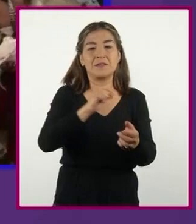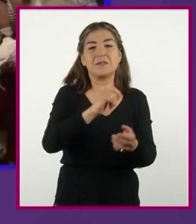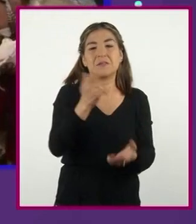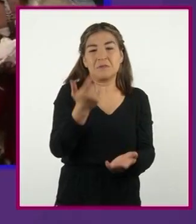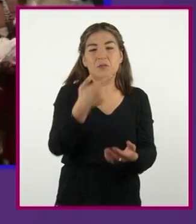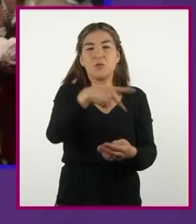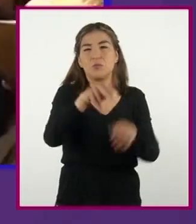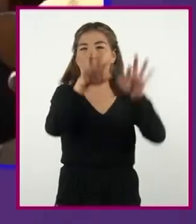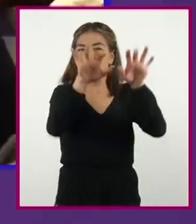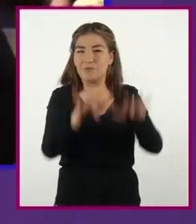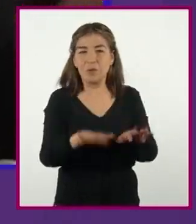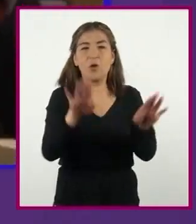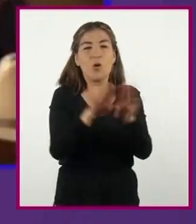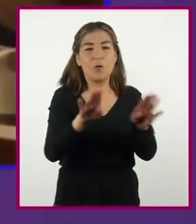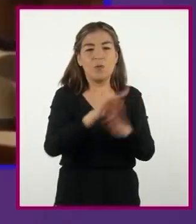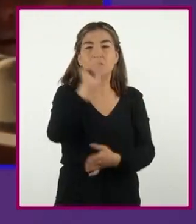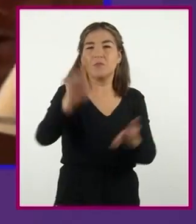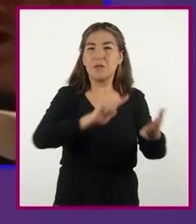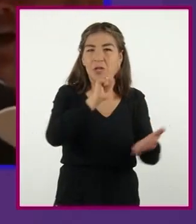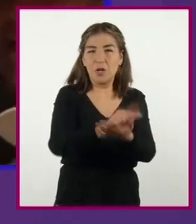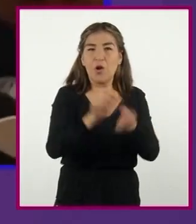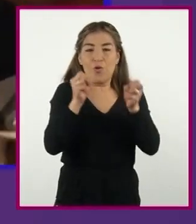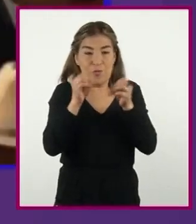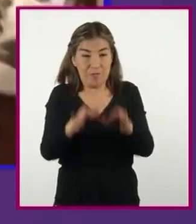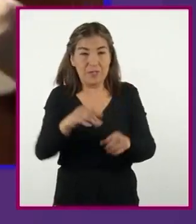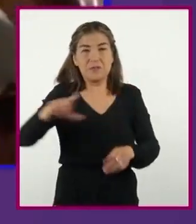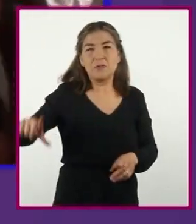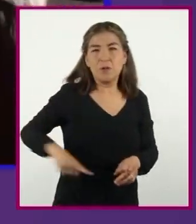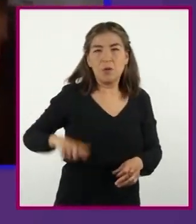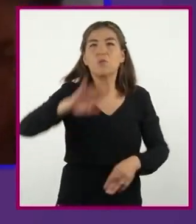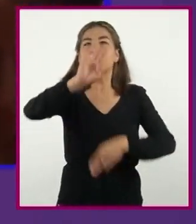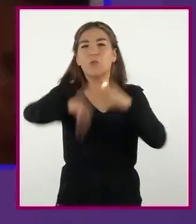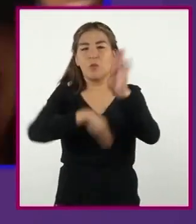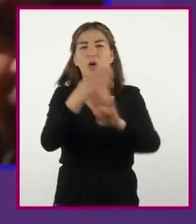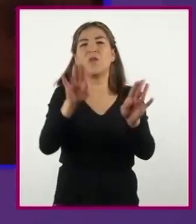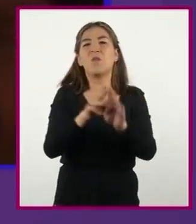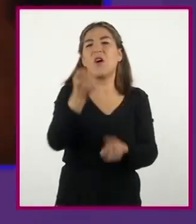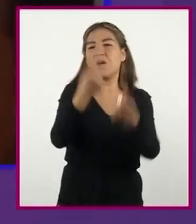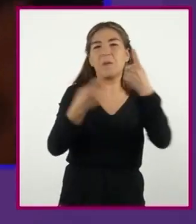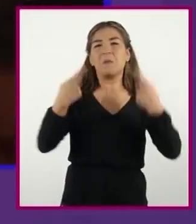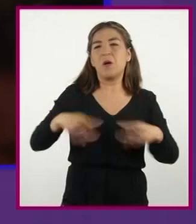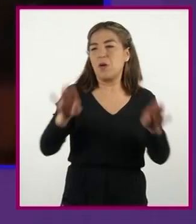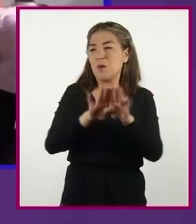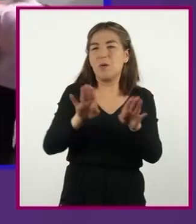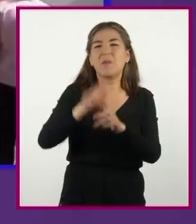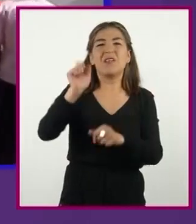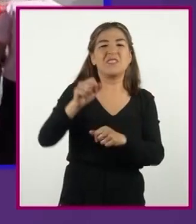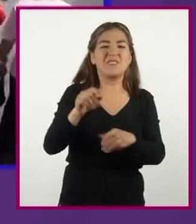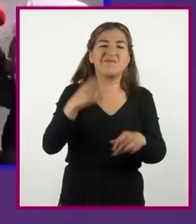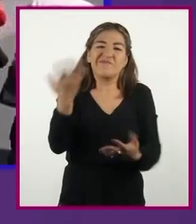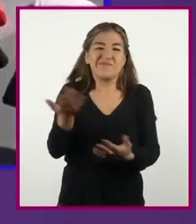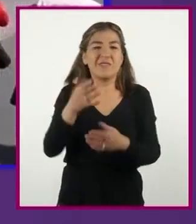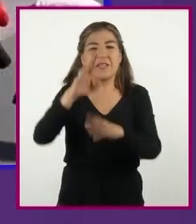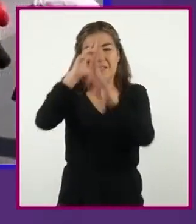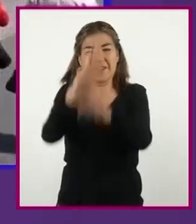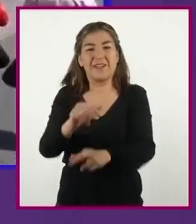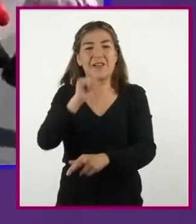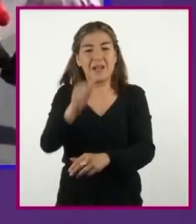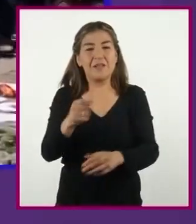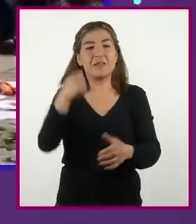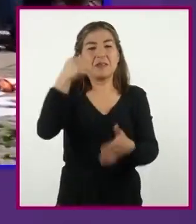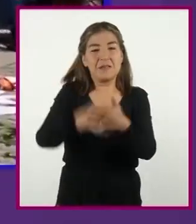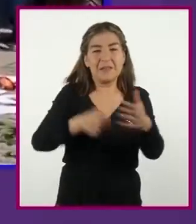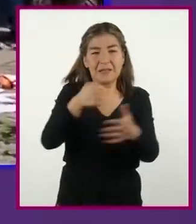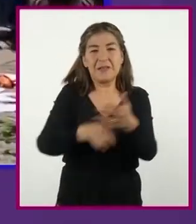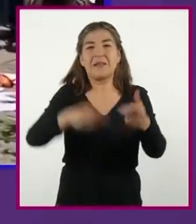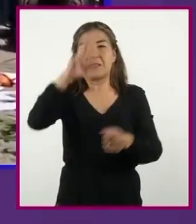de México y el mundo, la tendencia de los gobiernos a violarlos hace necesario emprender actividades para exigir su respeto.